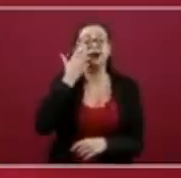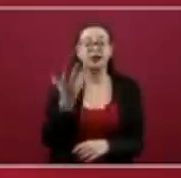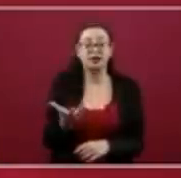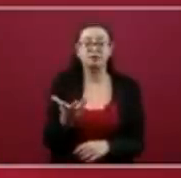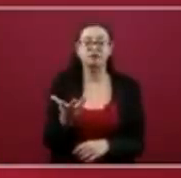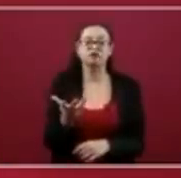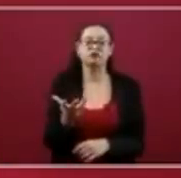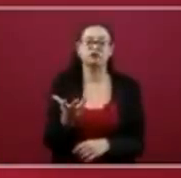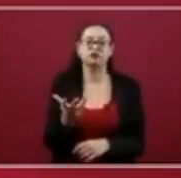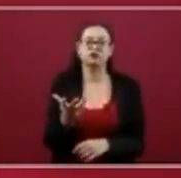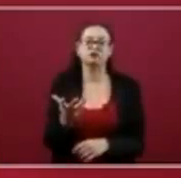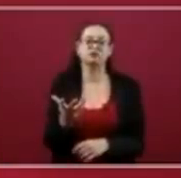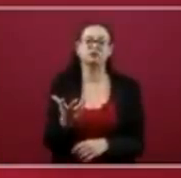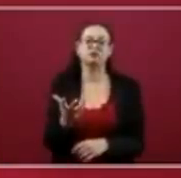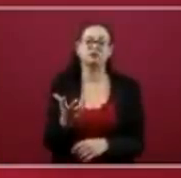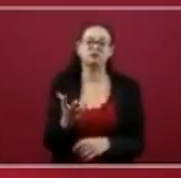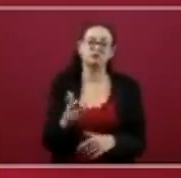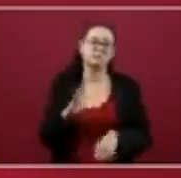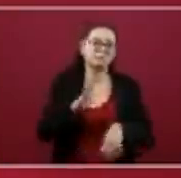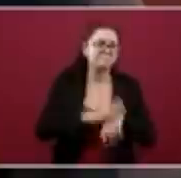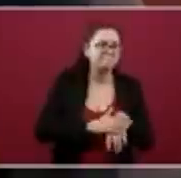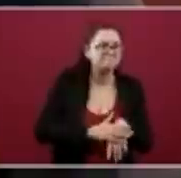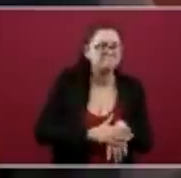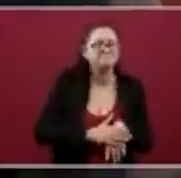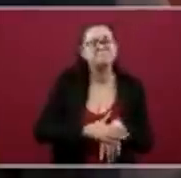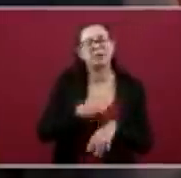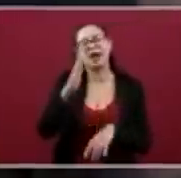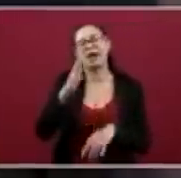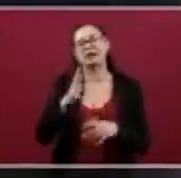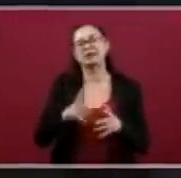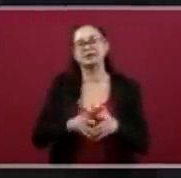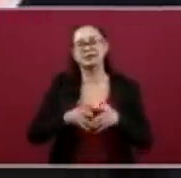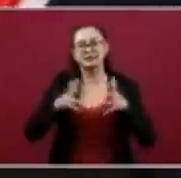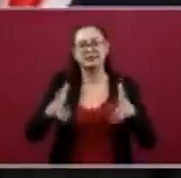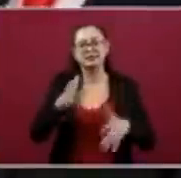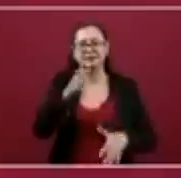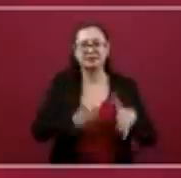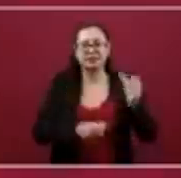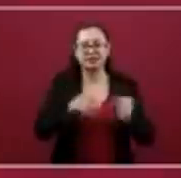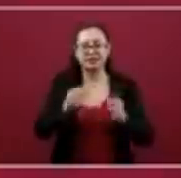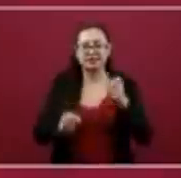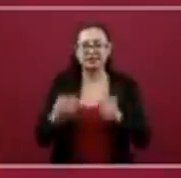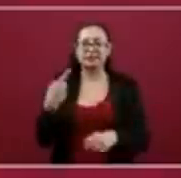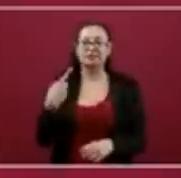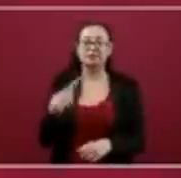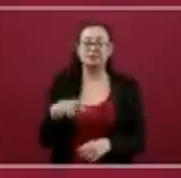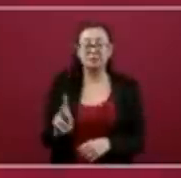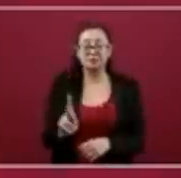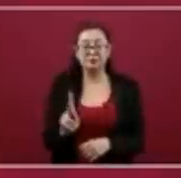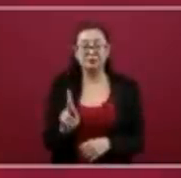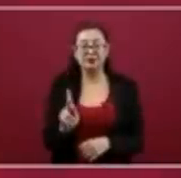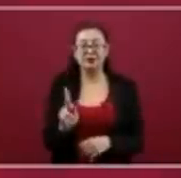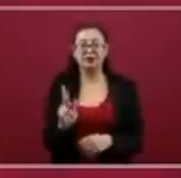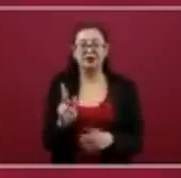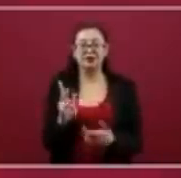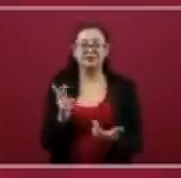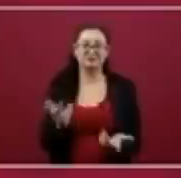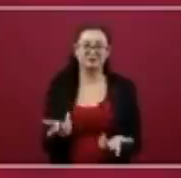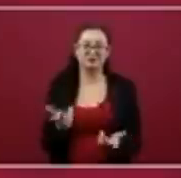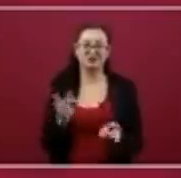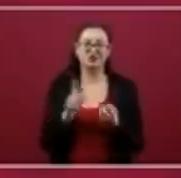desarrollar nuevas cuencas lecheras, pero hacerlo donde hay